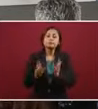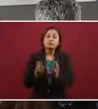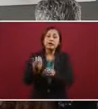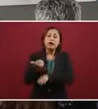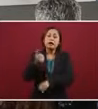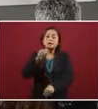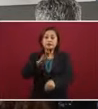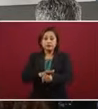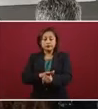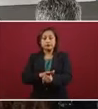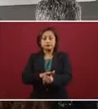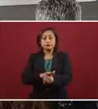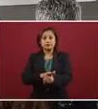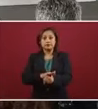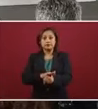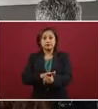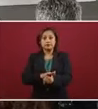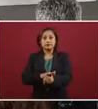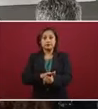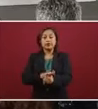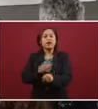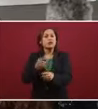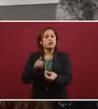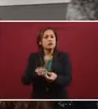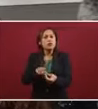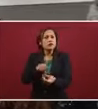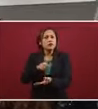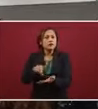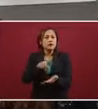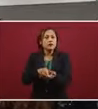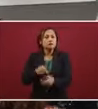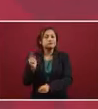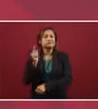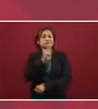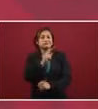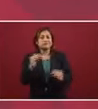consejo de administración, se hizo en Los Pinos.